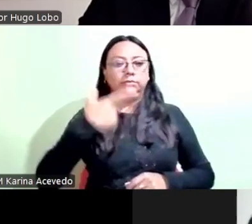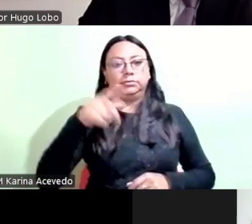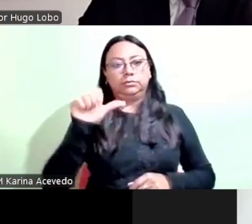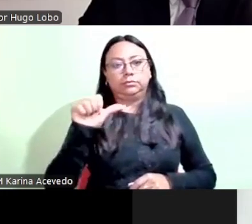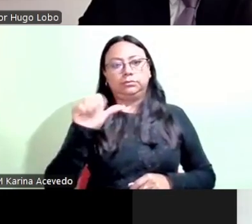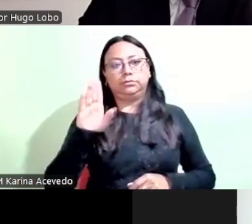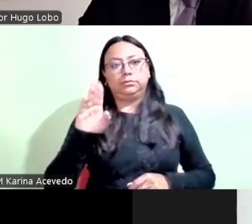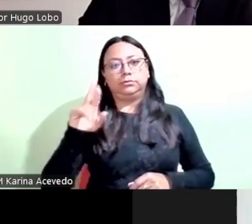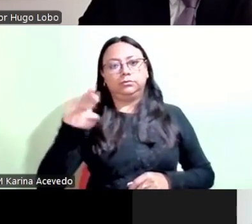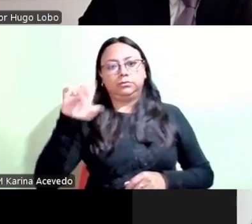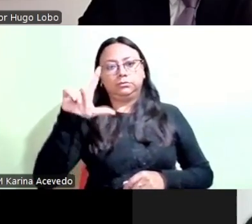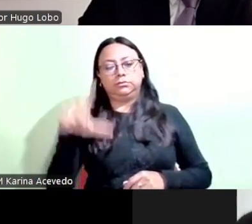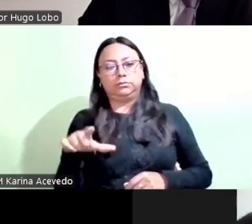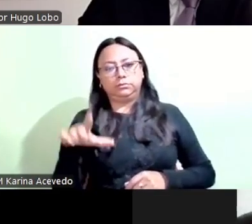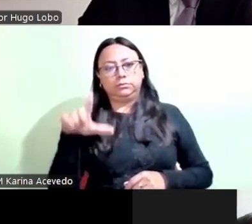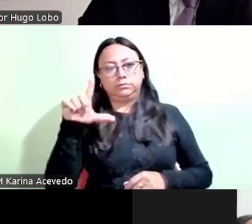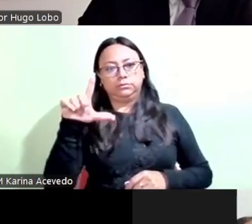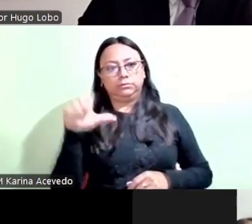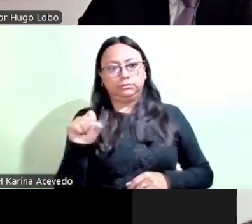Salido Magos.